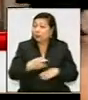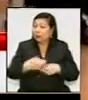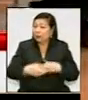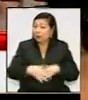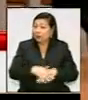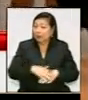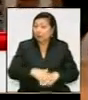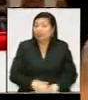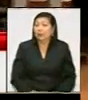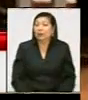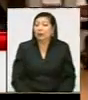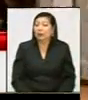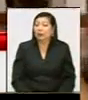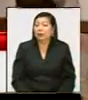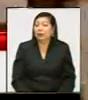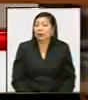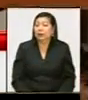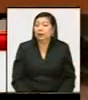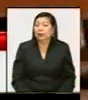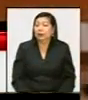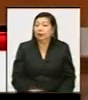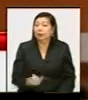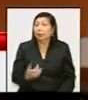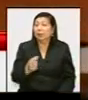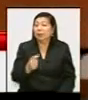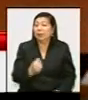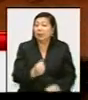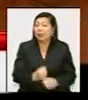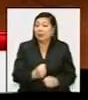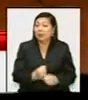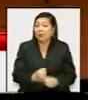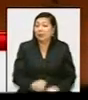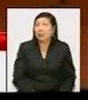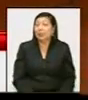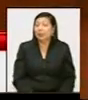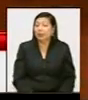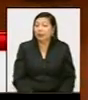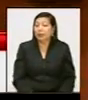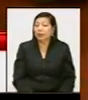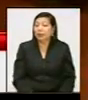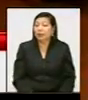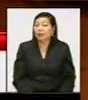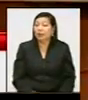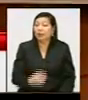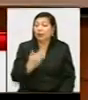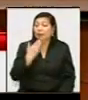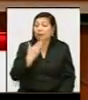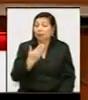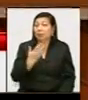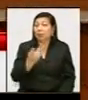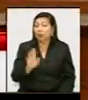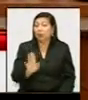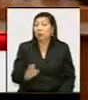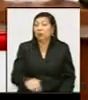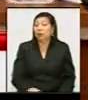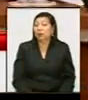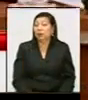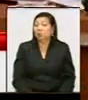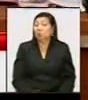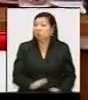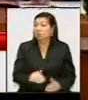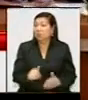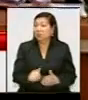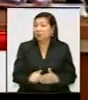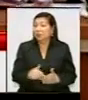procesos de nulidad de despido de los trabajadores de Sao del Perú. De agradecer en todo caso, señor presidente, que esto